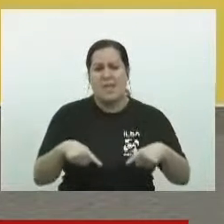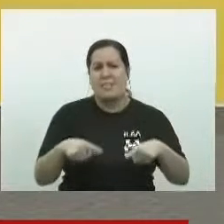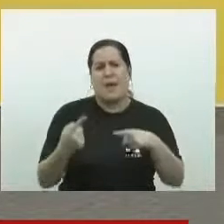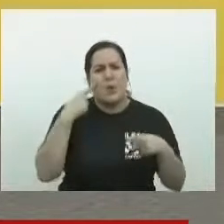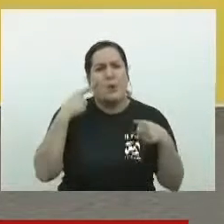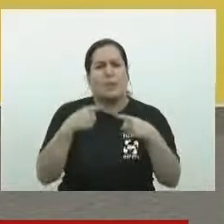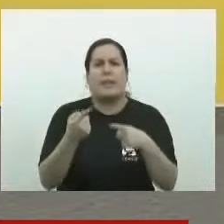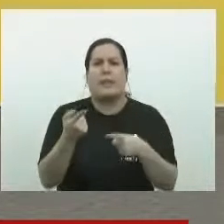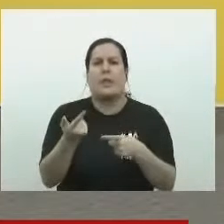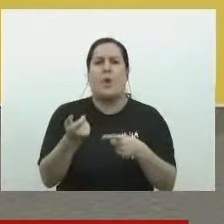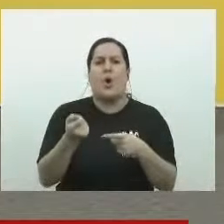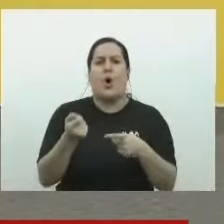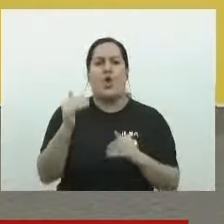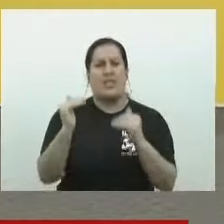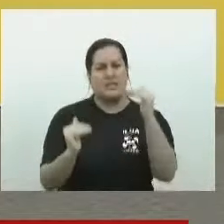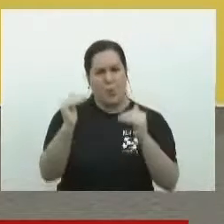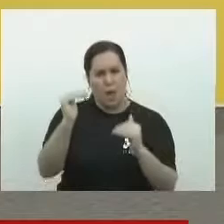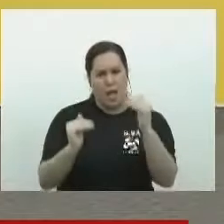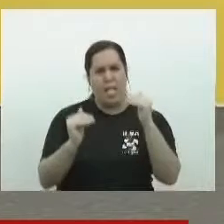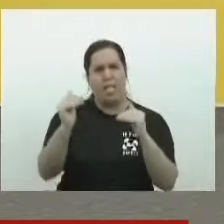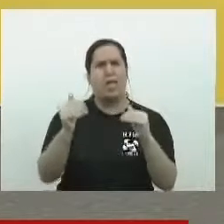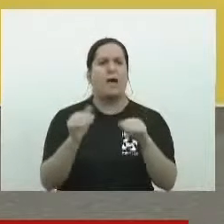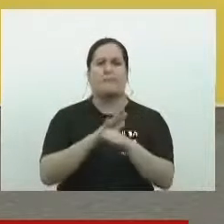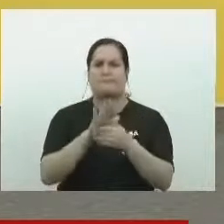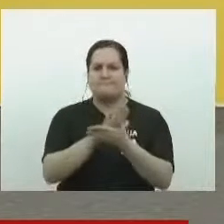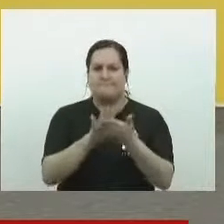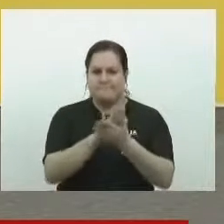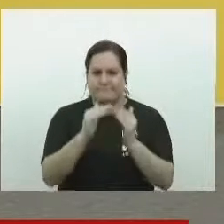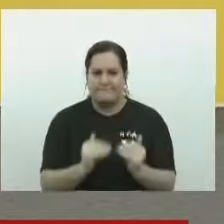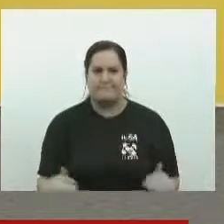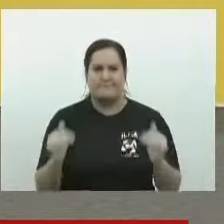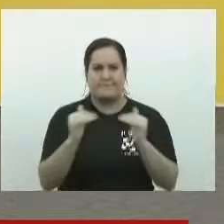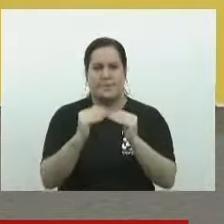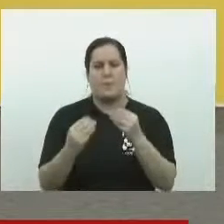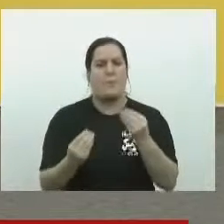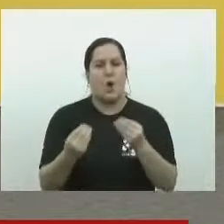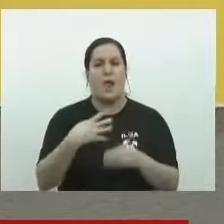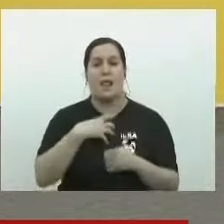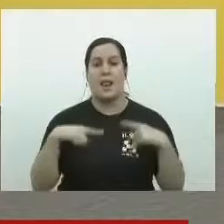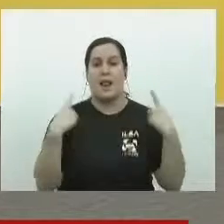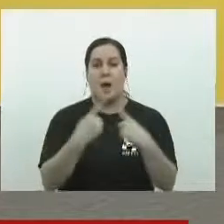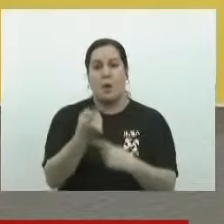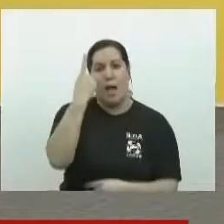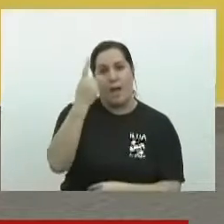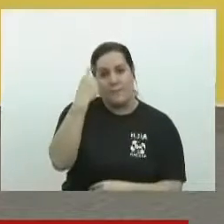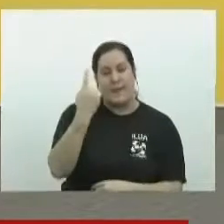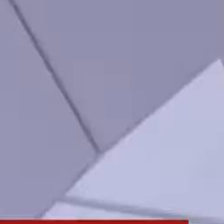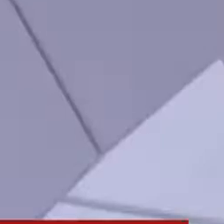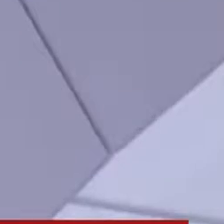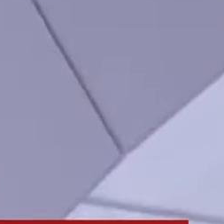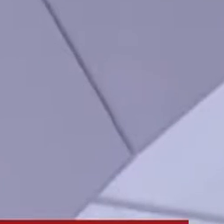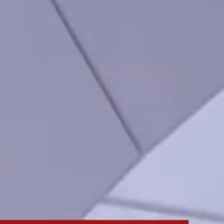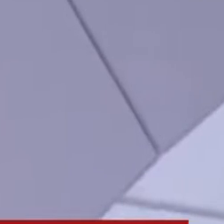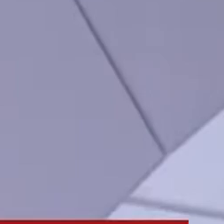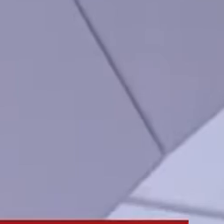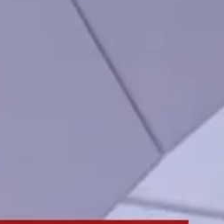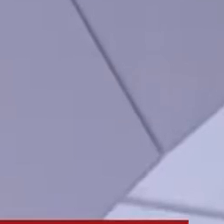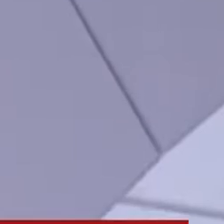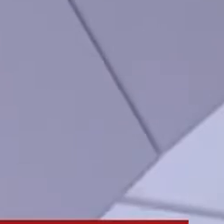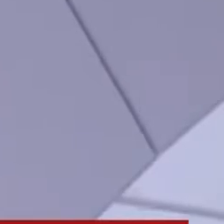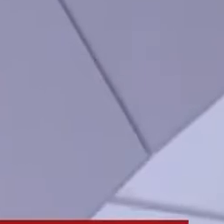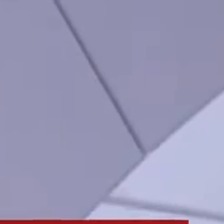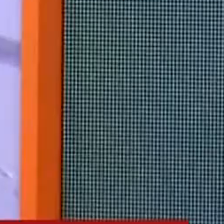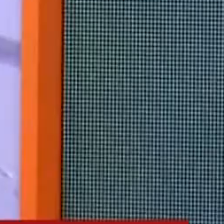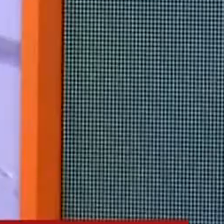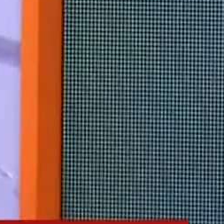Dani, los docentes van a tener que volver a las aulas, tanto de escuelas públicas como de escuelas privadas. 7 de febrero. 7 de